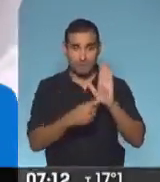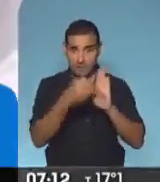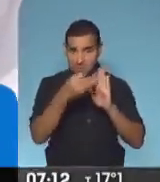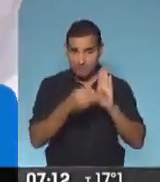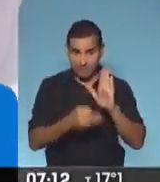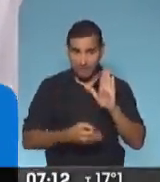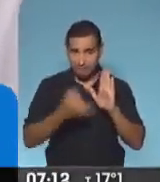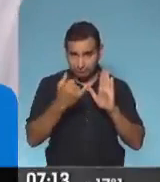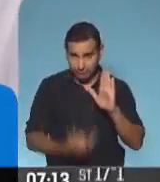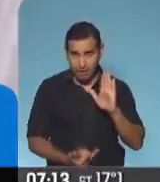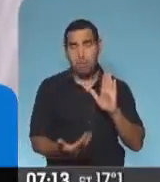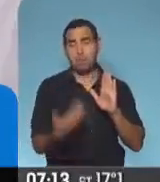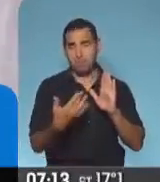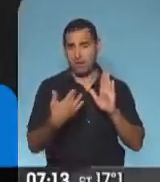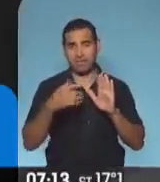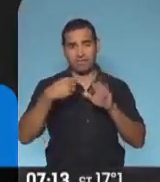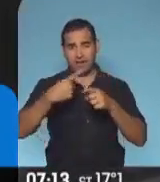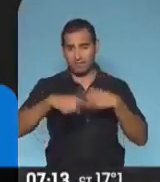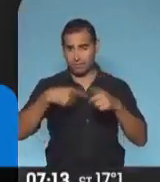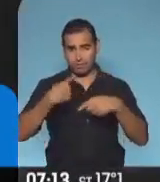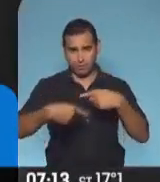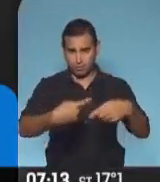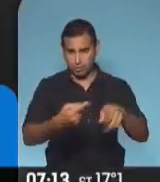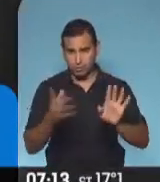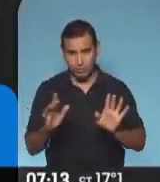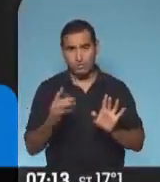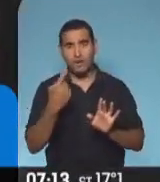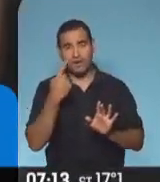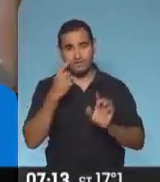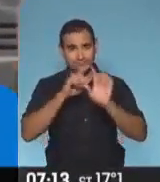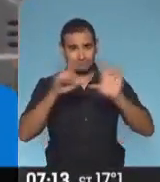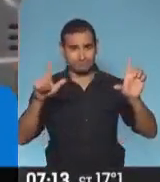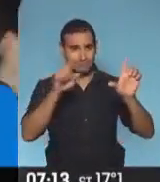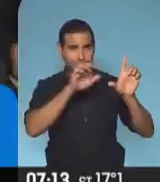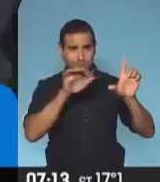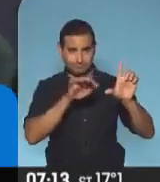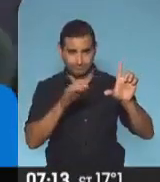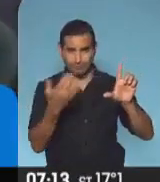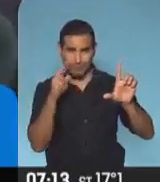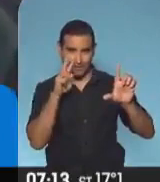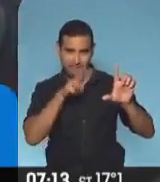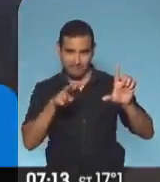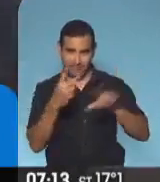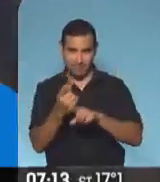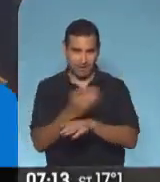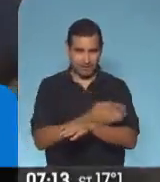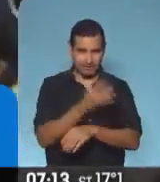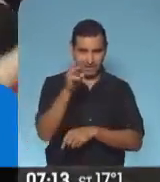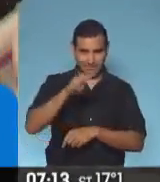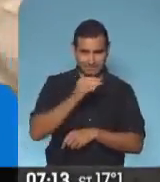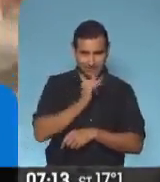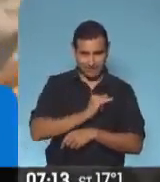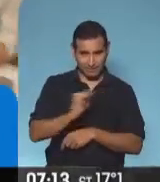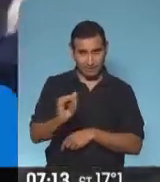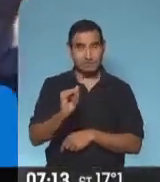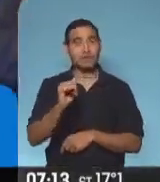requisitos exigidos podrán continuar con el trámite siguiendo los pasos que oportunamente le comunique la ANSES. Los